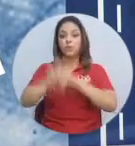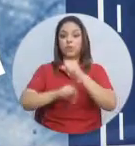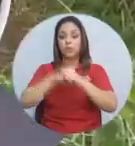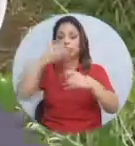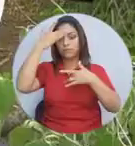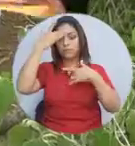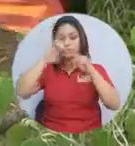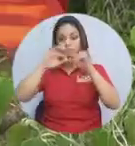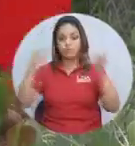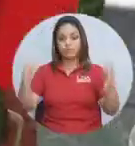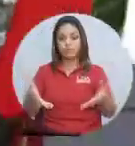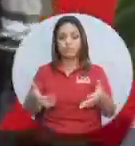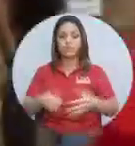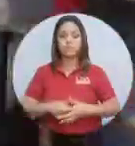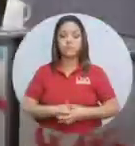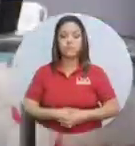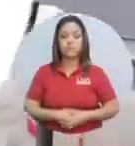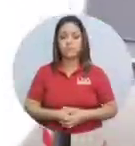pandemia.